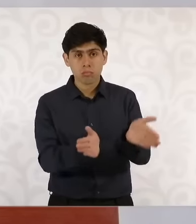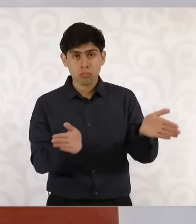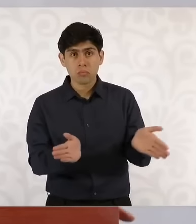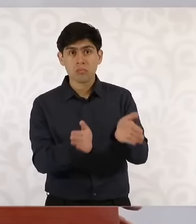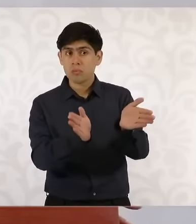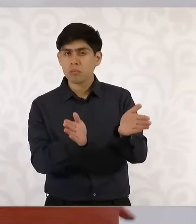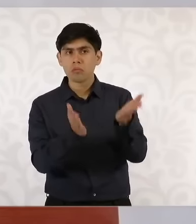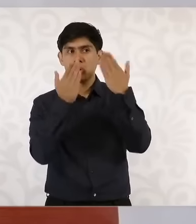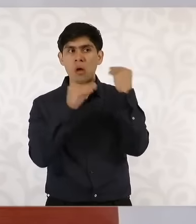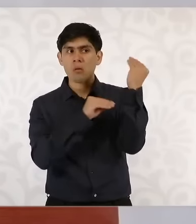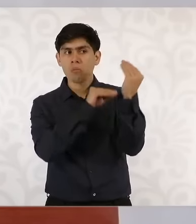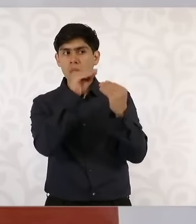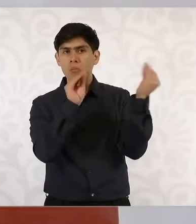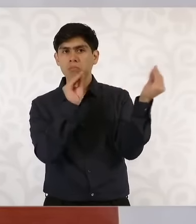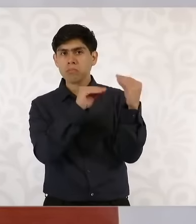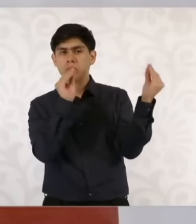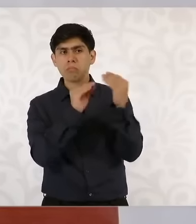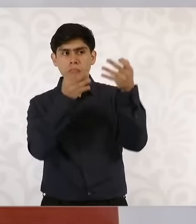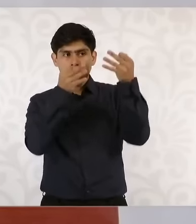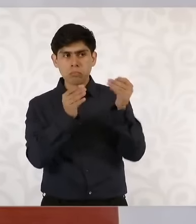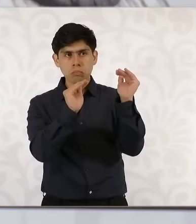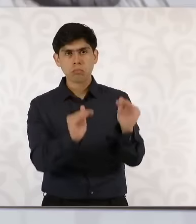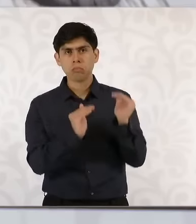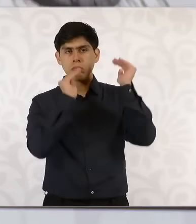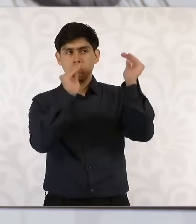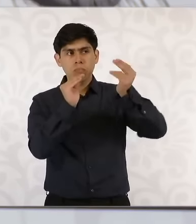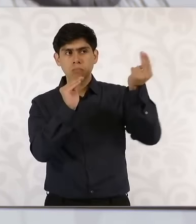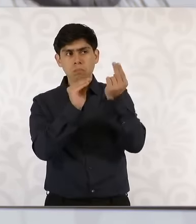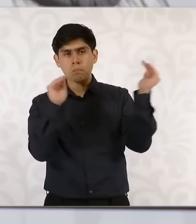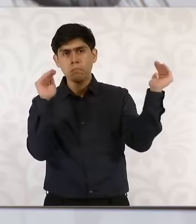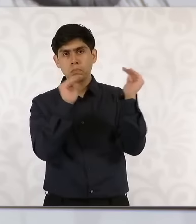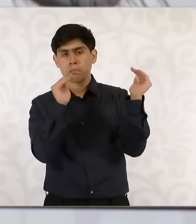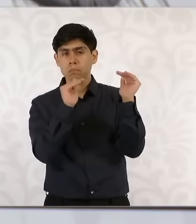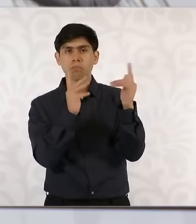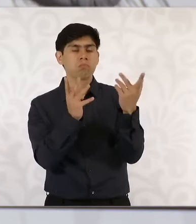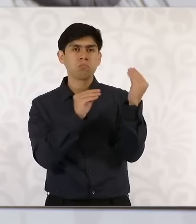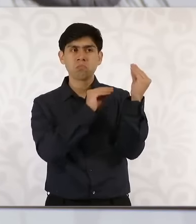genera un debate de altura en nuestro país.